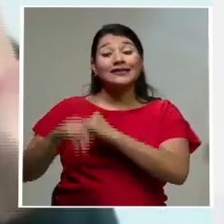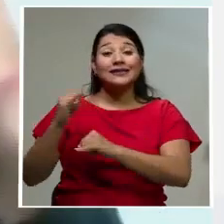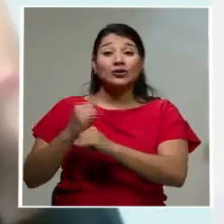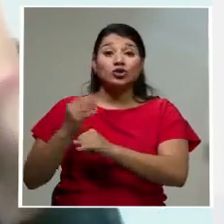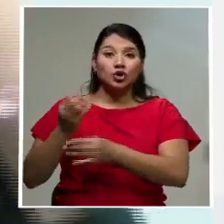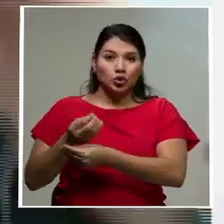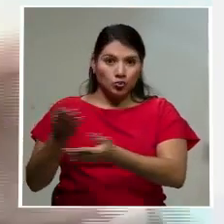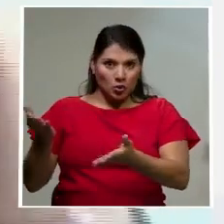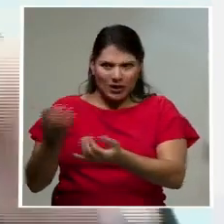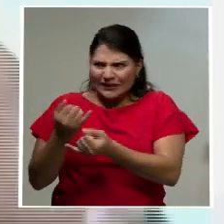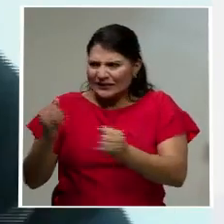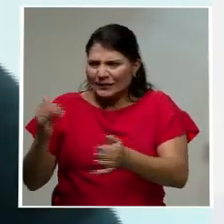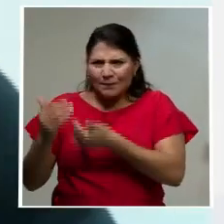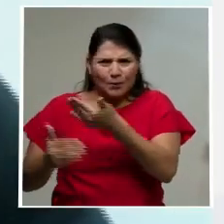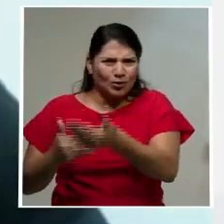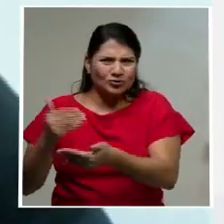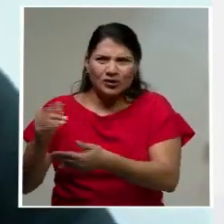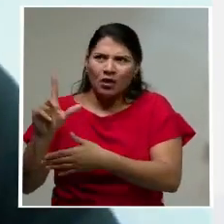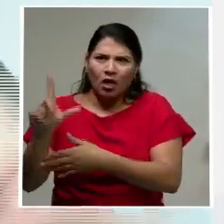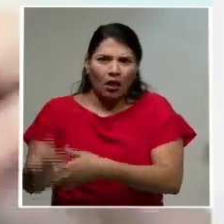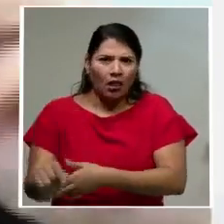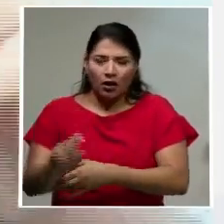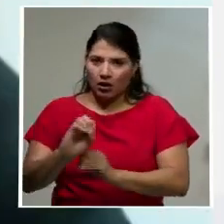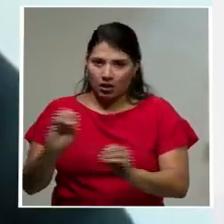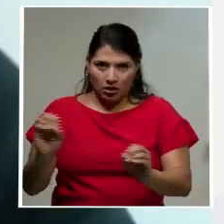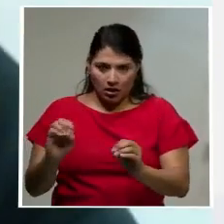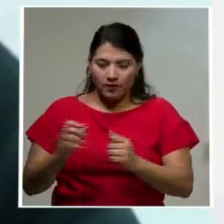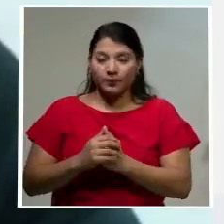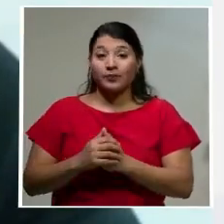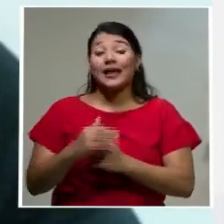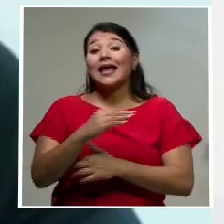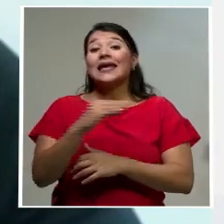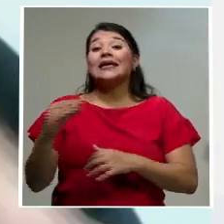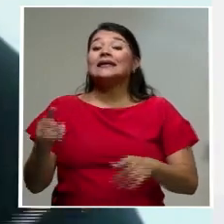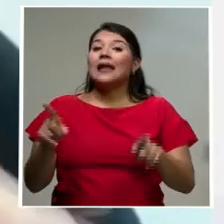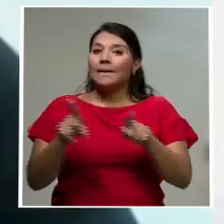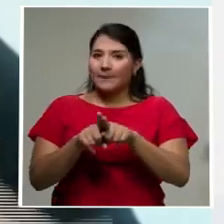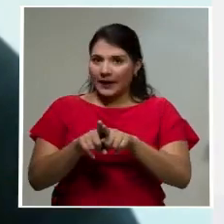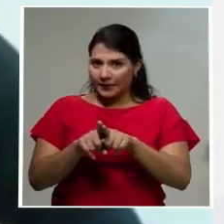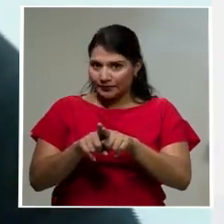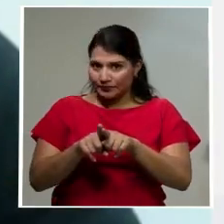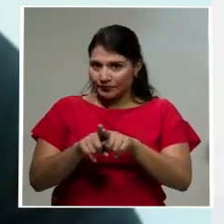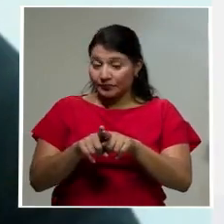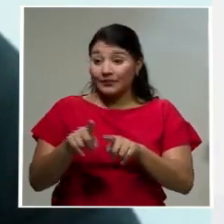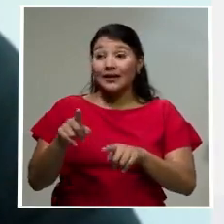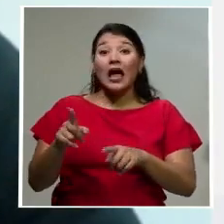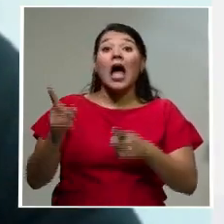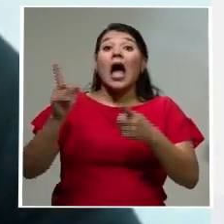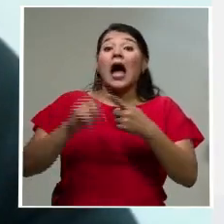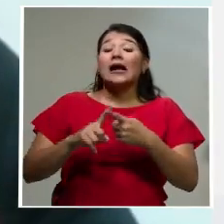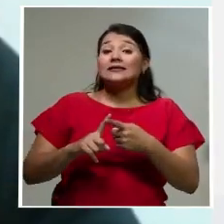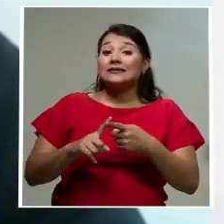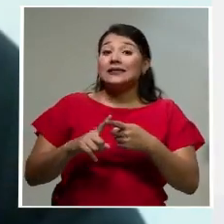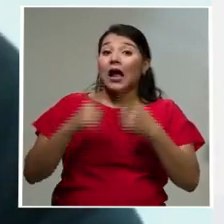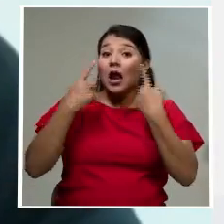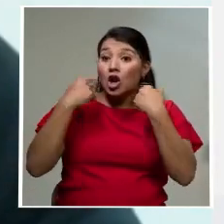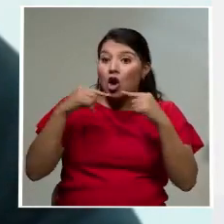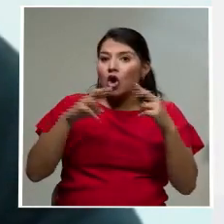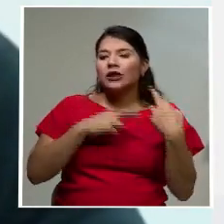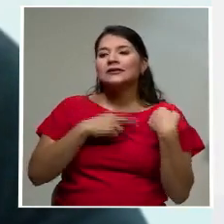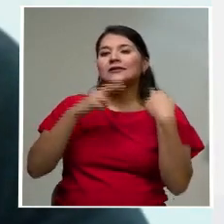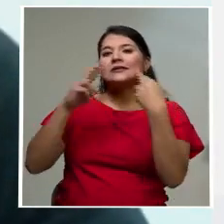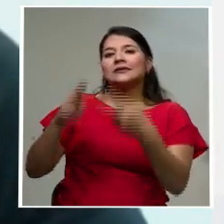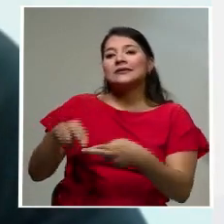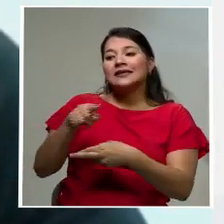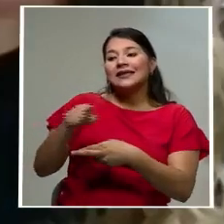ordinario, ¿verdad? Pero además, en tanto no sentemos responsabilidades sobre los funcionarios